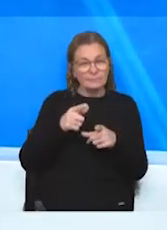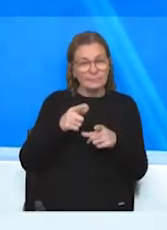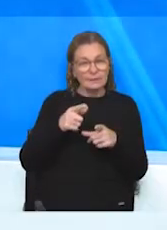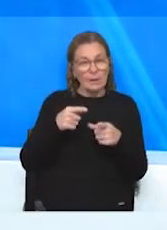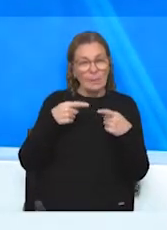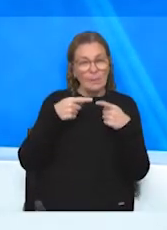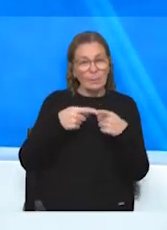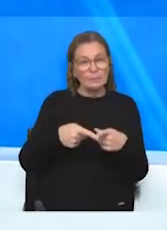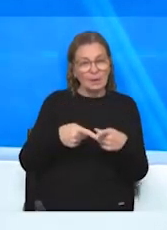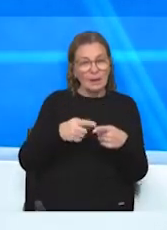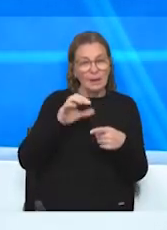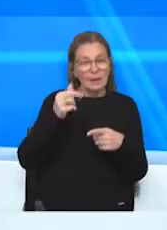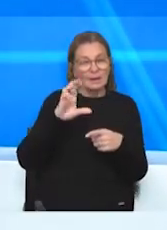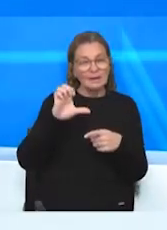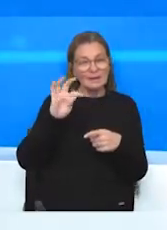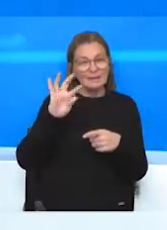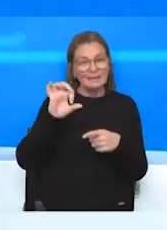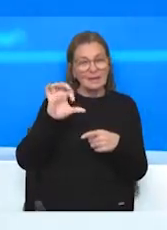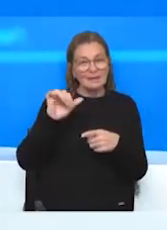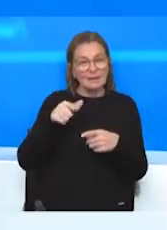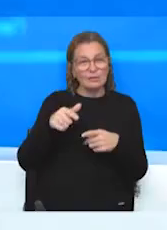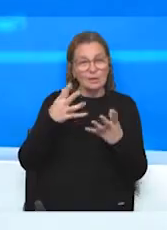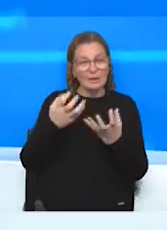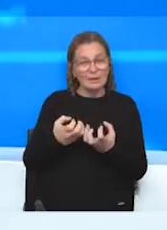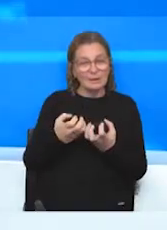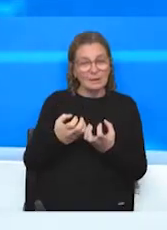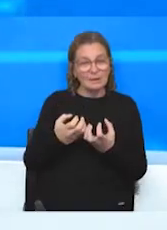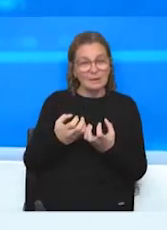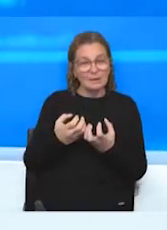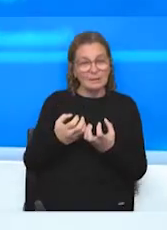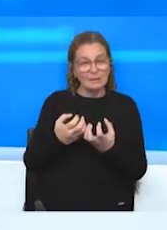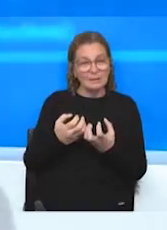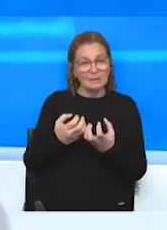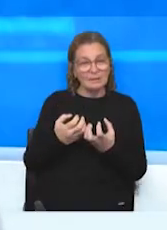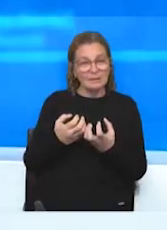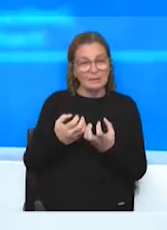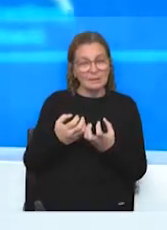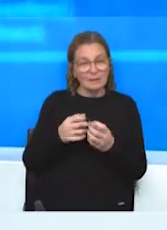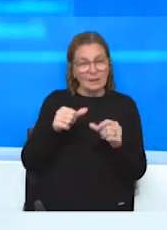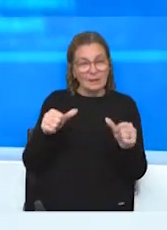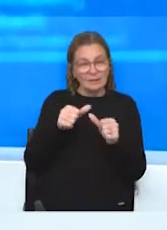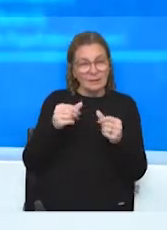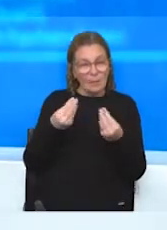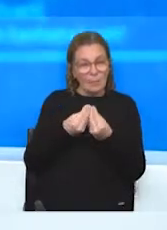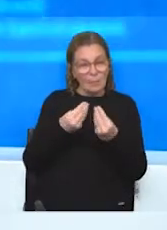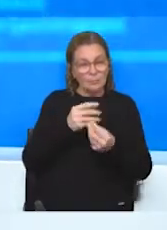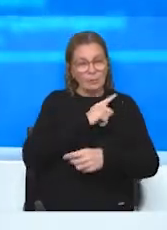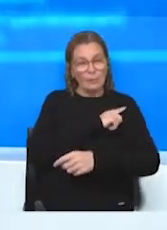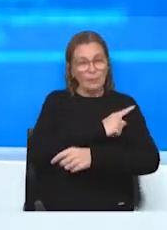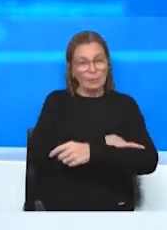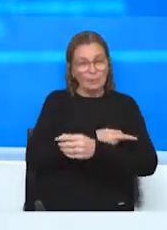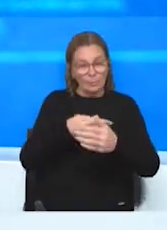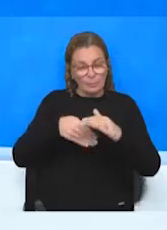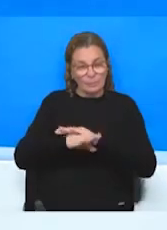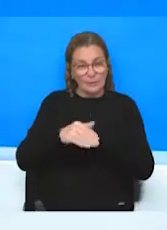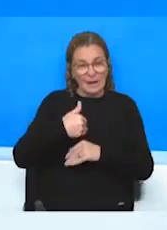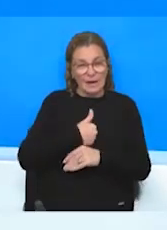puntacar retas me acuerdo donde ellos este querían como que hacían mucho esfuerzo por ubicarse en ese